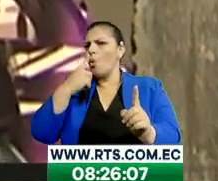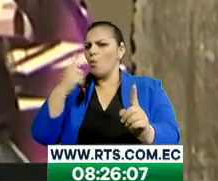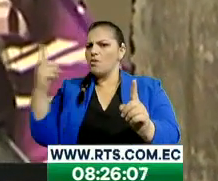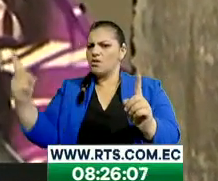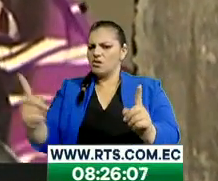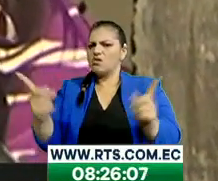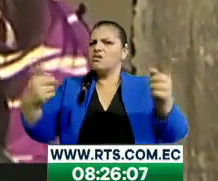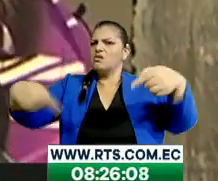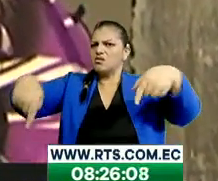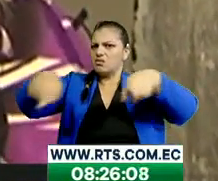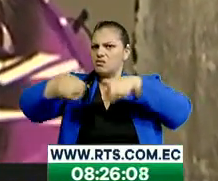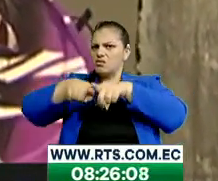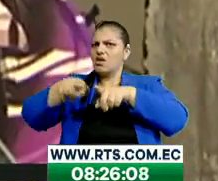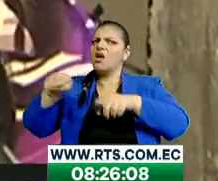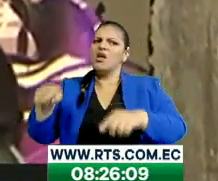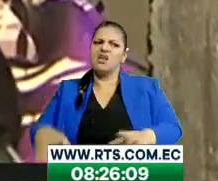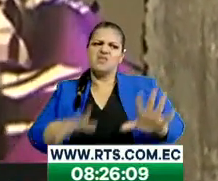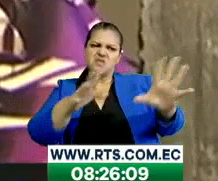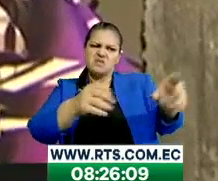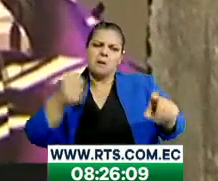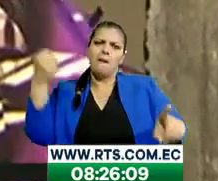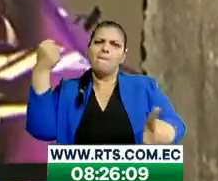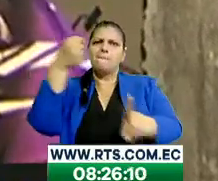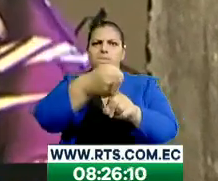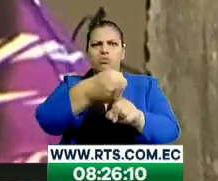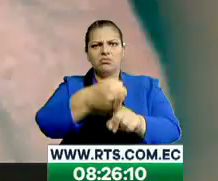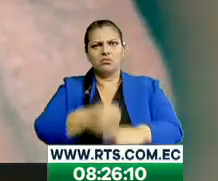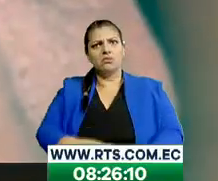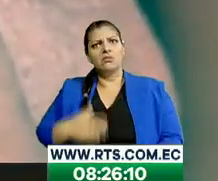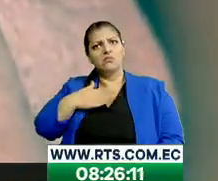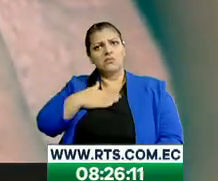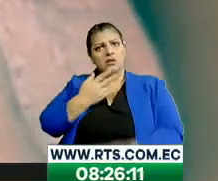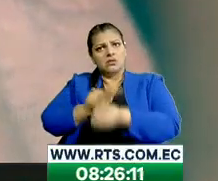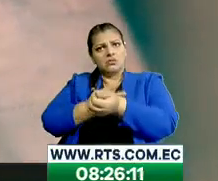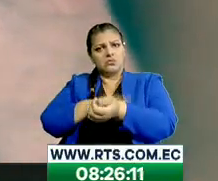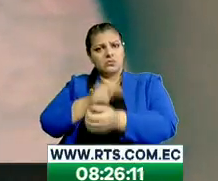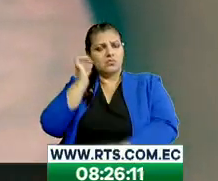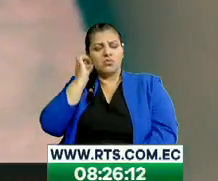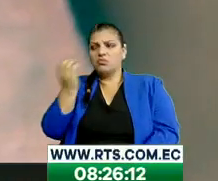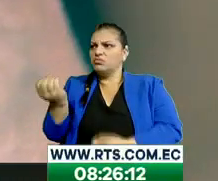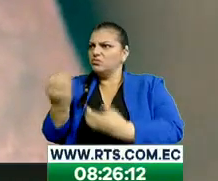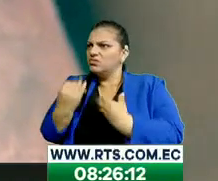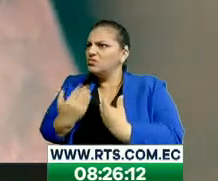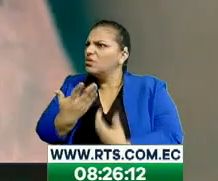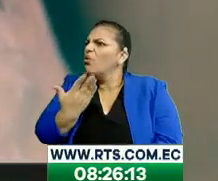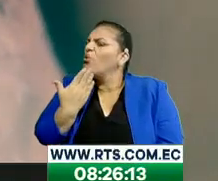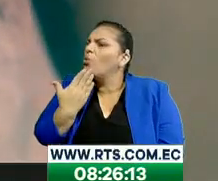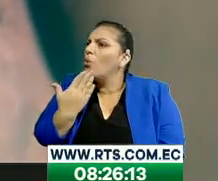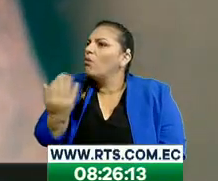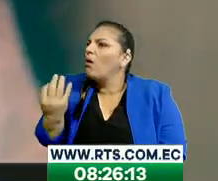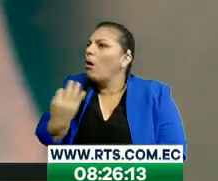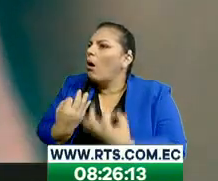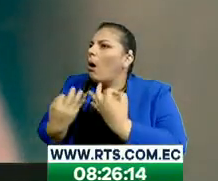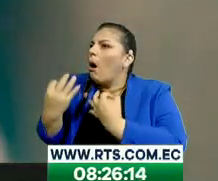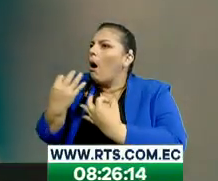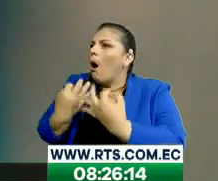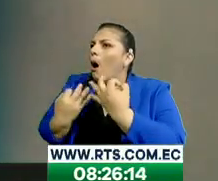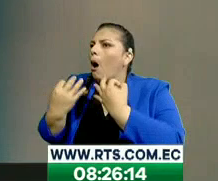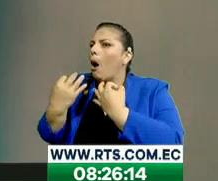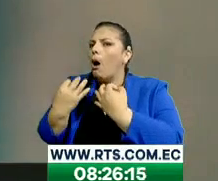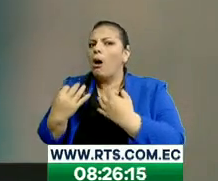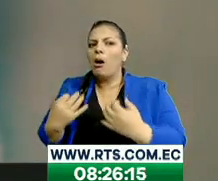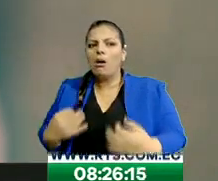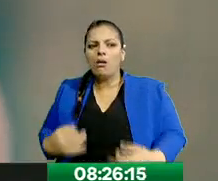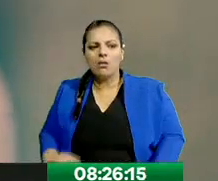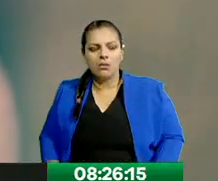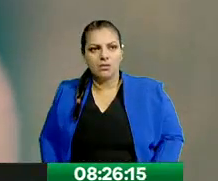había pegado que incluso me llamaron a mí, mi sobrina, la que vive aquí, me llamó cuando yo vine. Ya mi hija estaba allá afuera con toda la vecindad